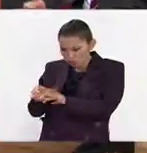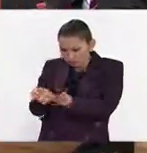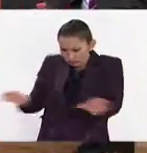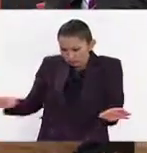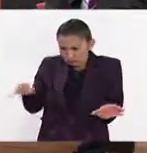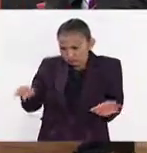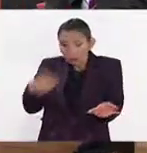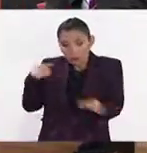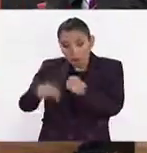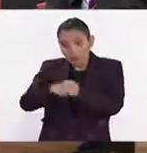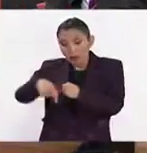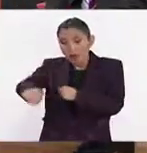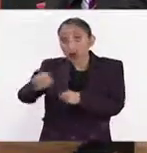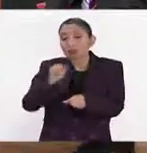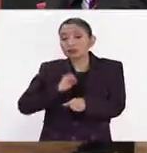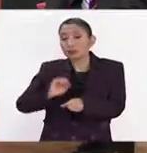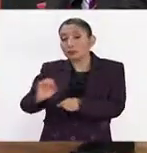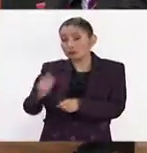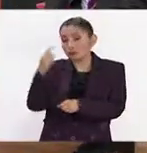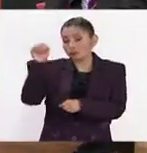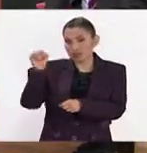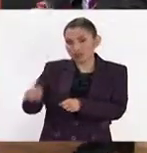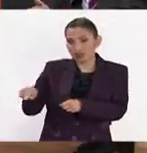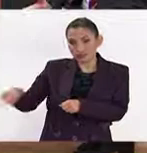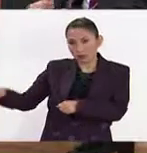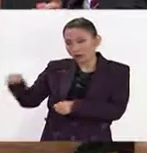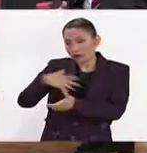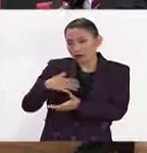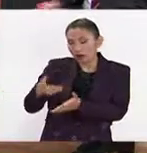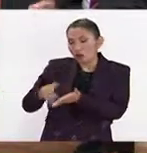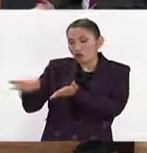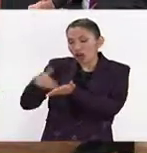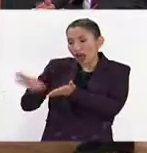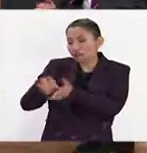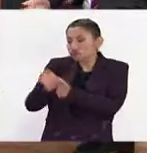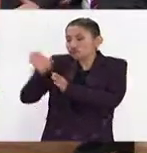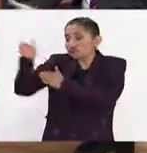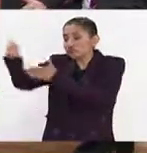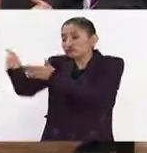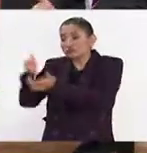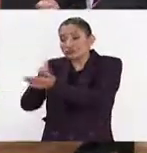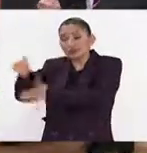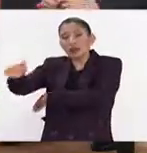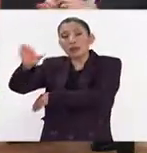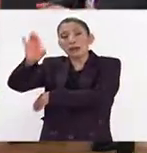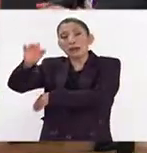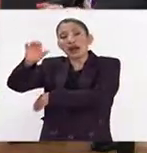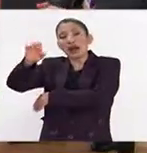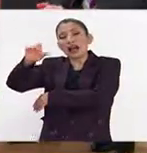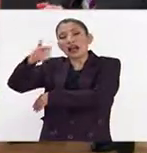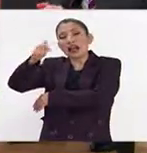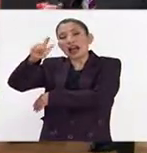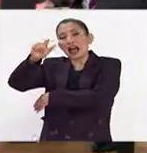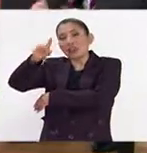estar durante este siglo XXI, que es precisamente el de los desplazados, los refugiados. En Bangladesh está precisamente